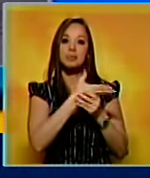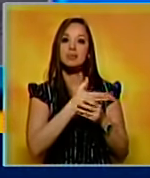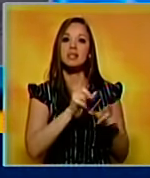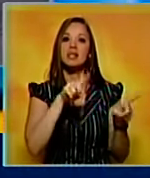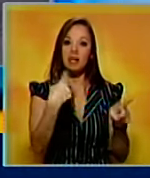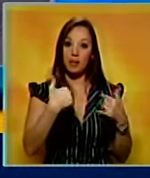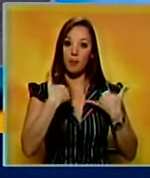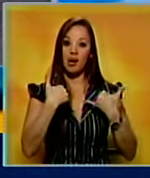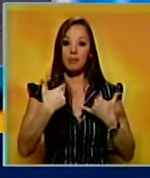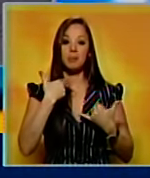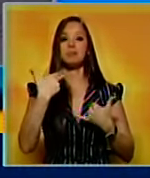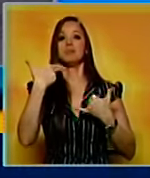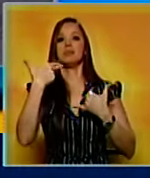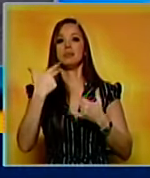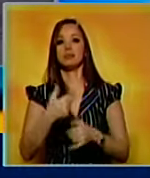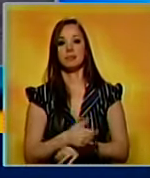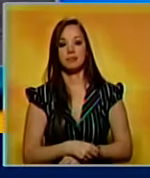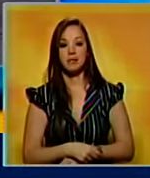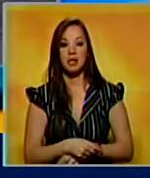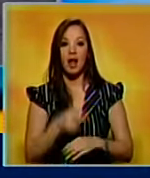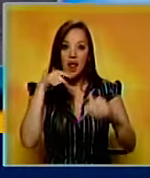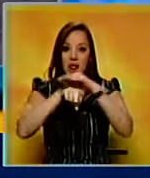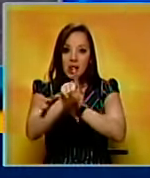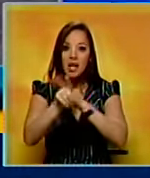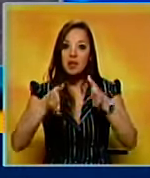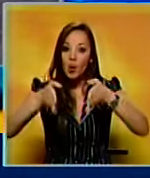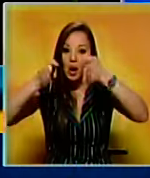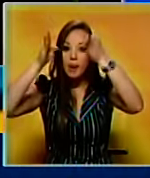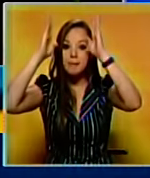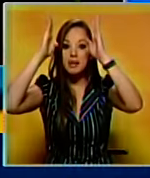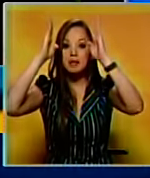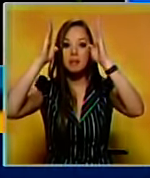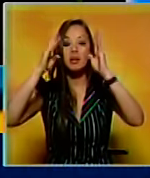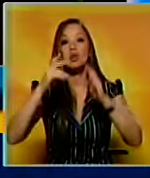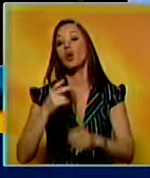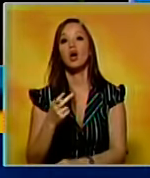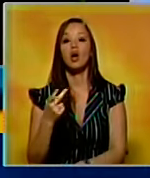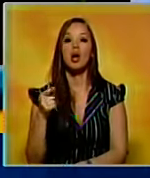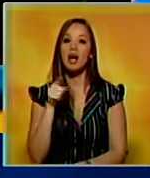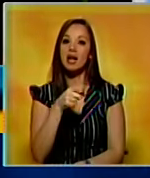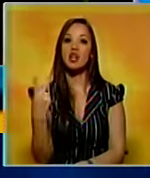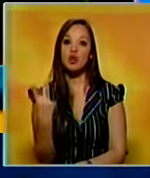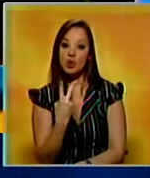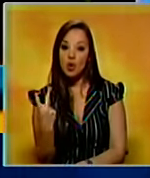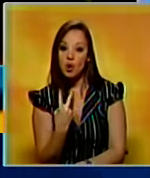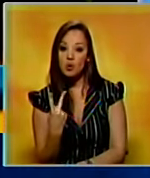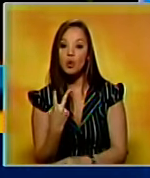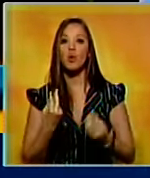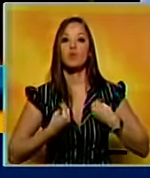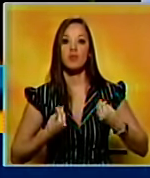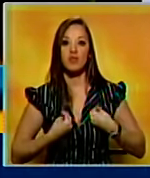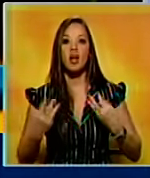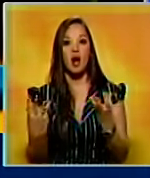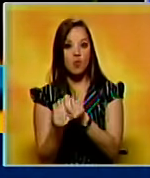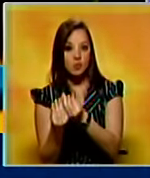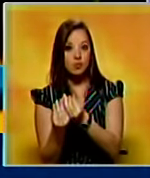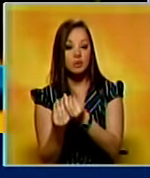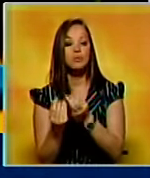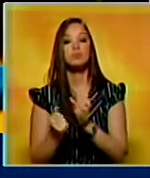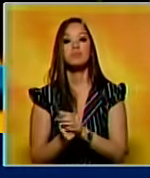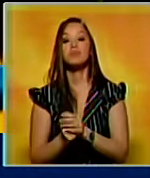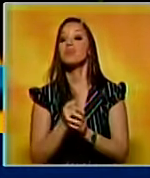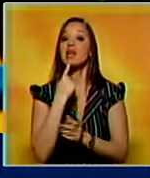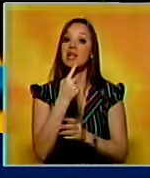de esto perro fue localizado dentro del apartamento donde se encontraban viviendo ambos músicos de acuerdo con con la información